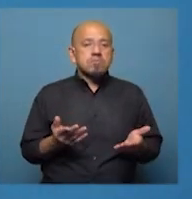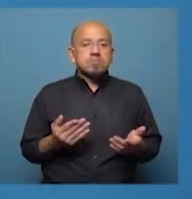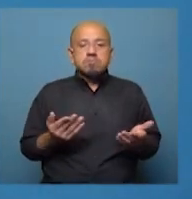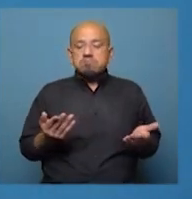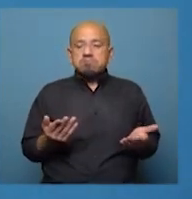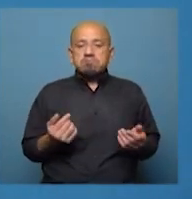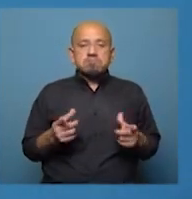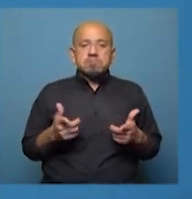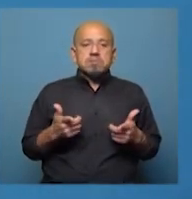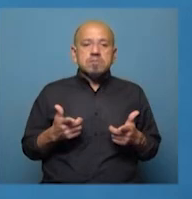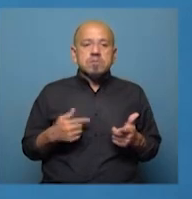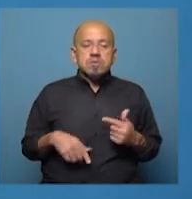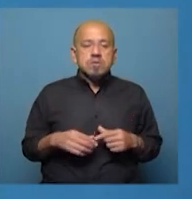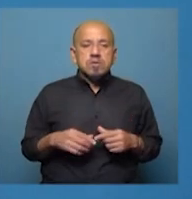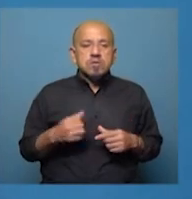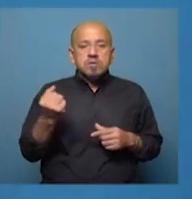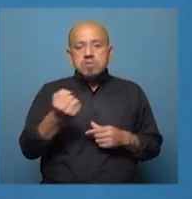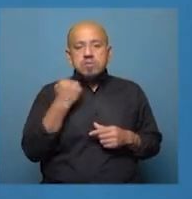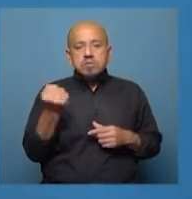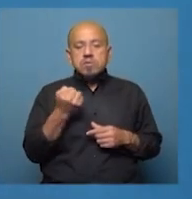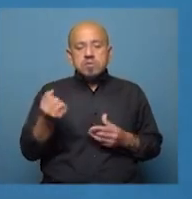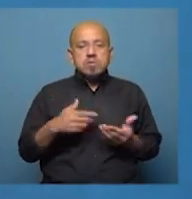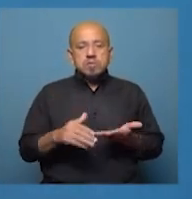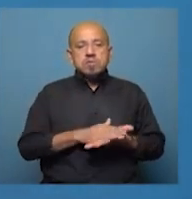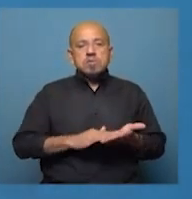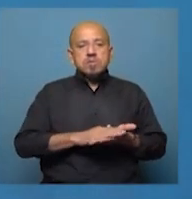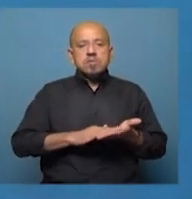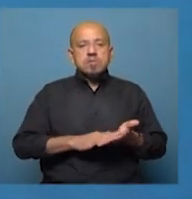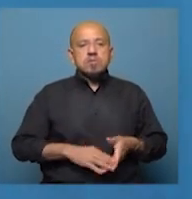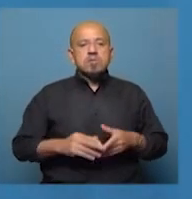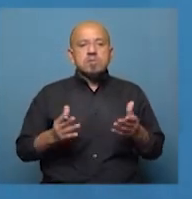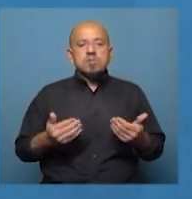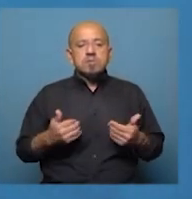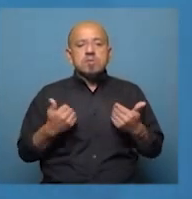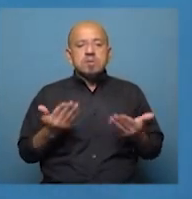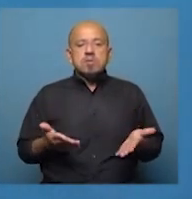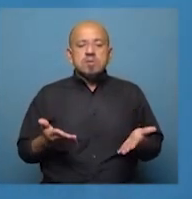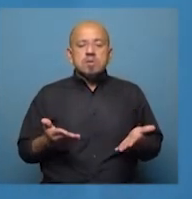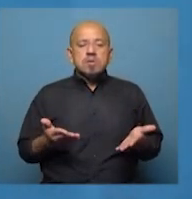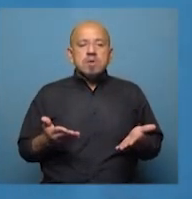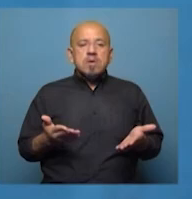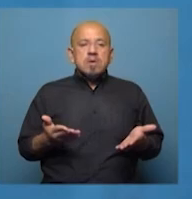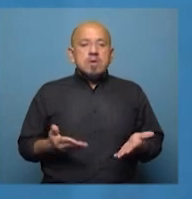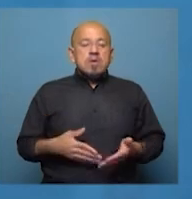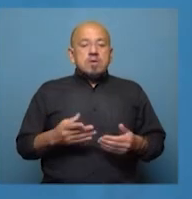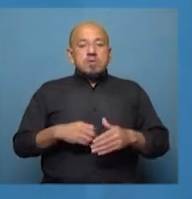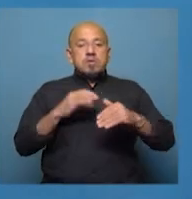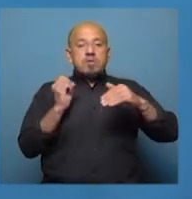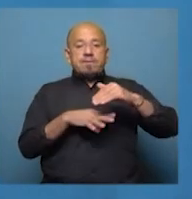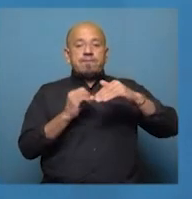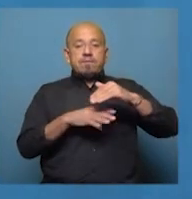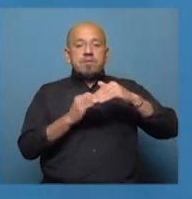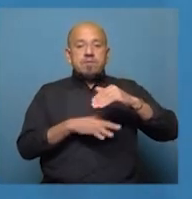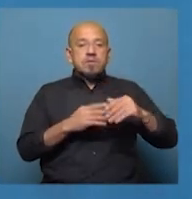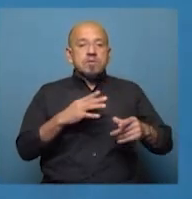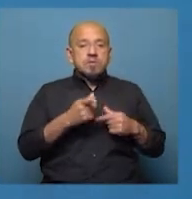no hay fundamento ninguno acá No hay ningún tipo de innovación o beneficio adicional fondo al que aportaron fondo al